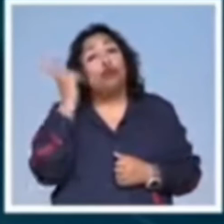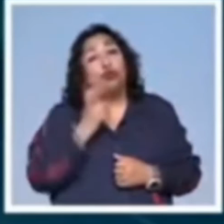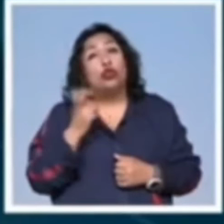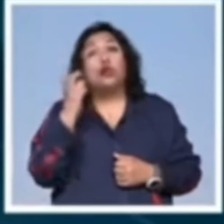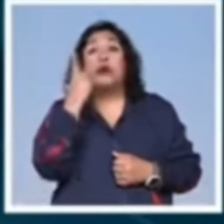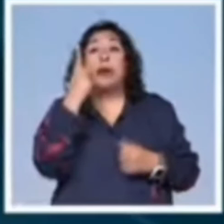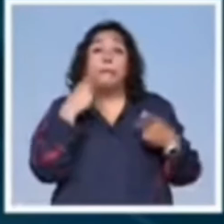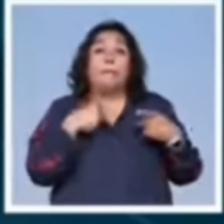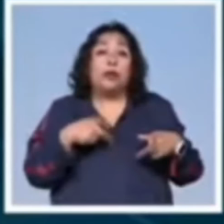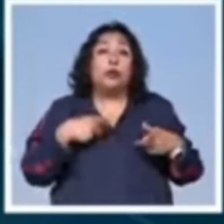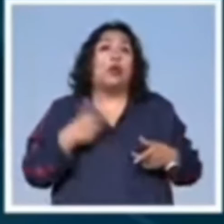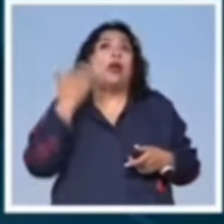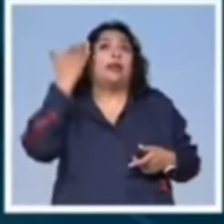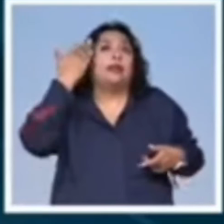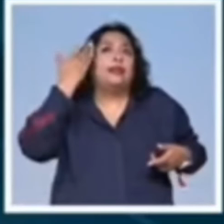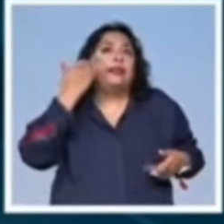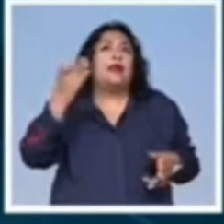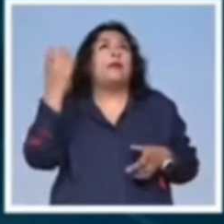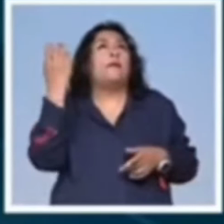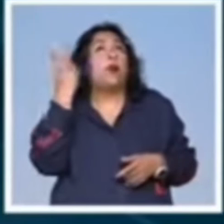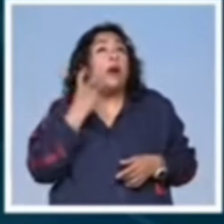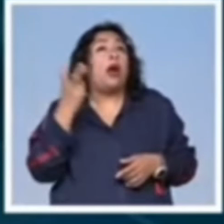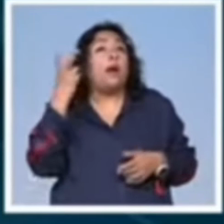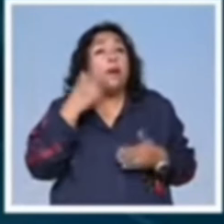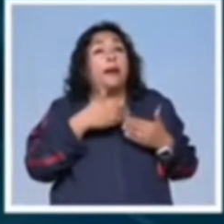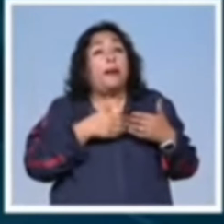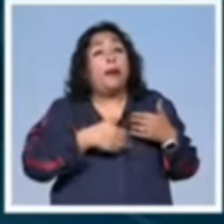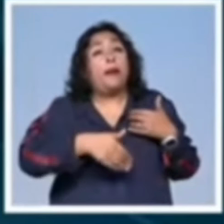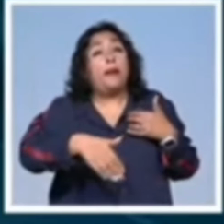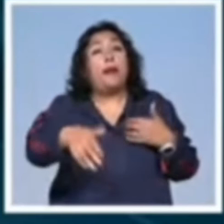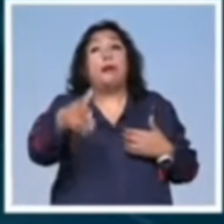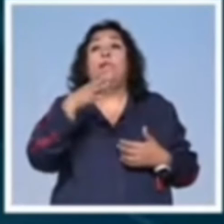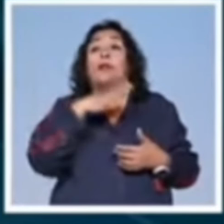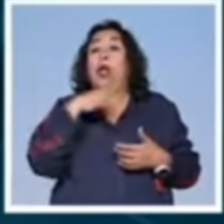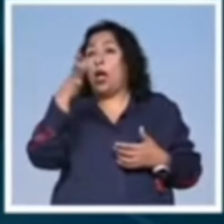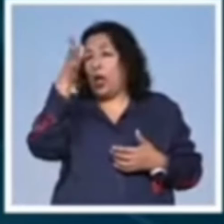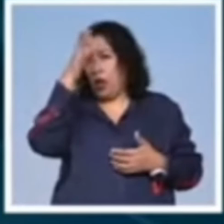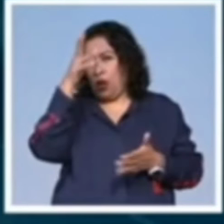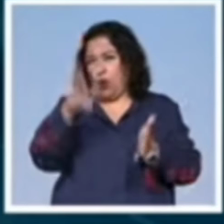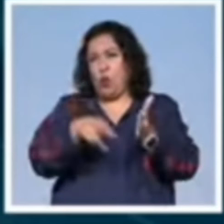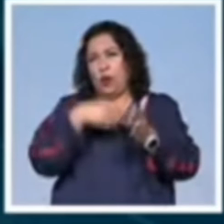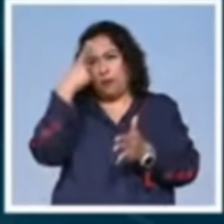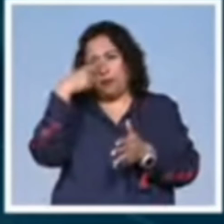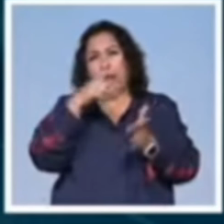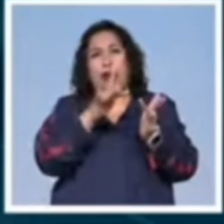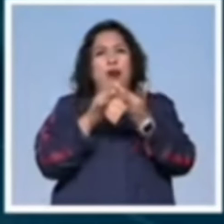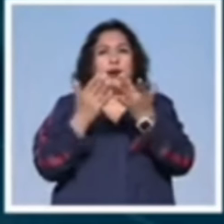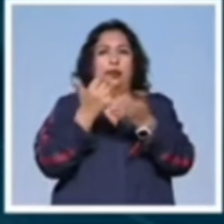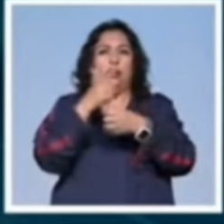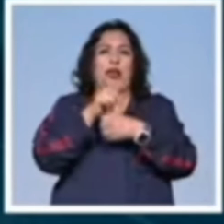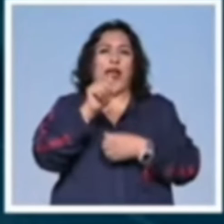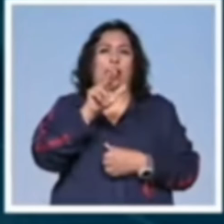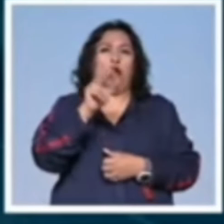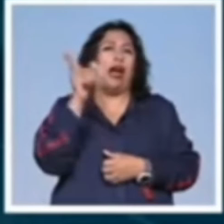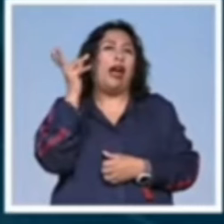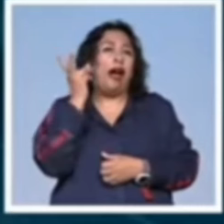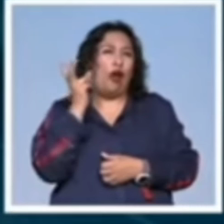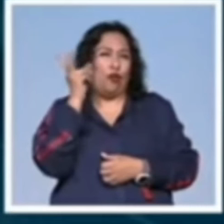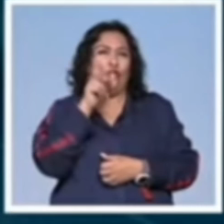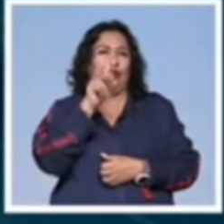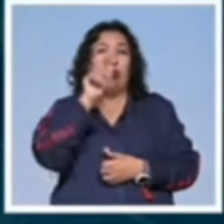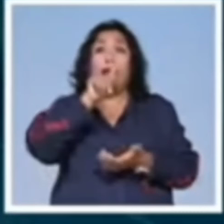una sola persona, ¿cuánto tiempo le llevaría? Se realizaron convenios para reactivar la Red Nacional de Audiotecas por medio de